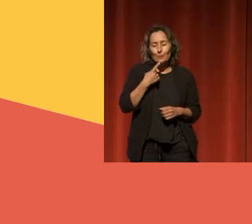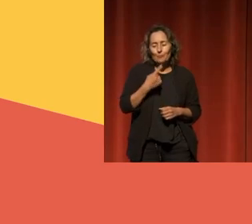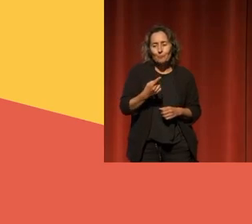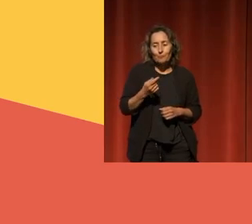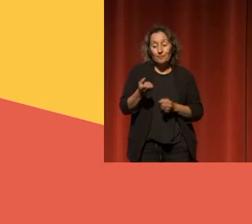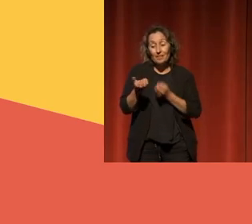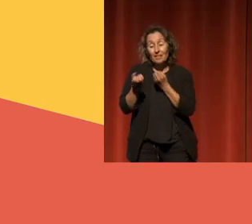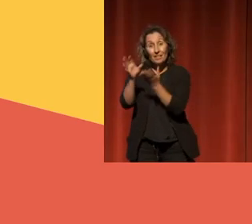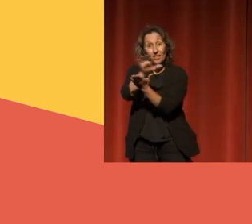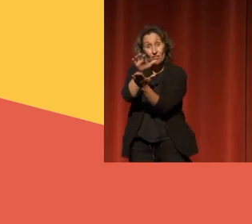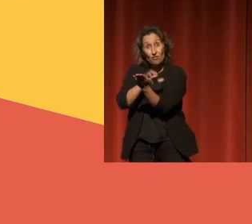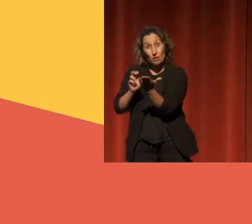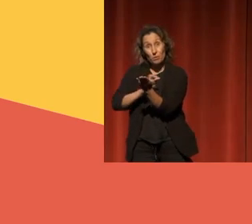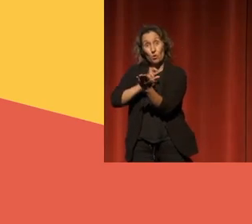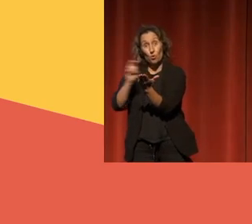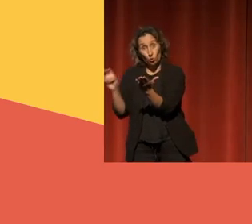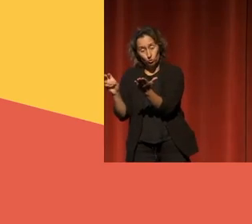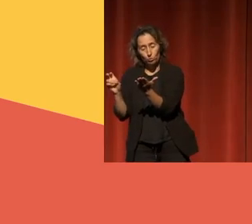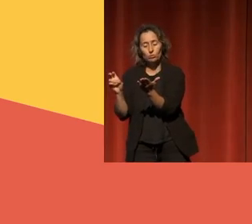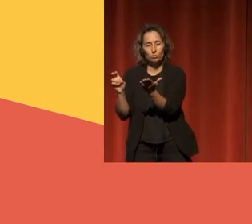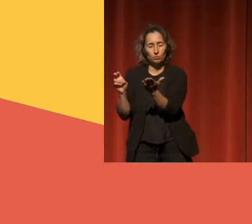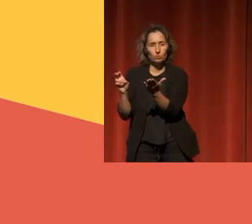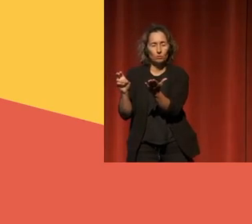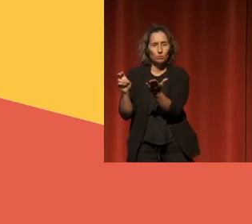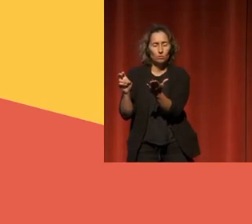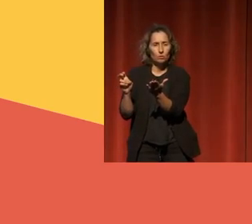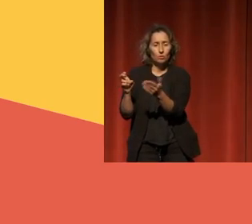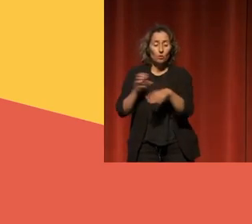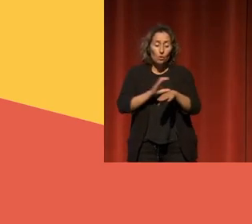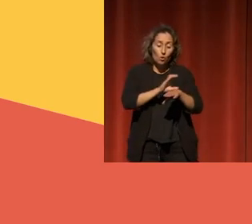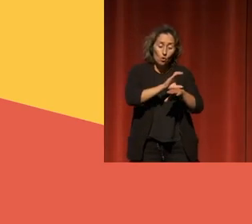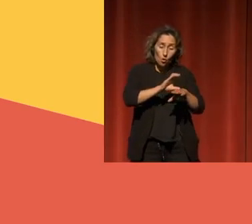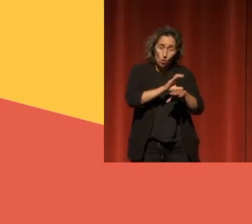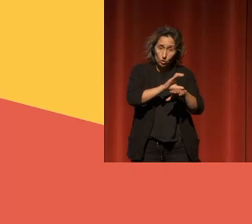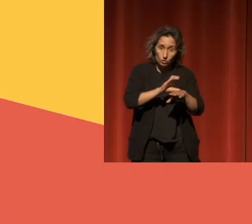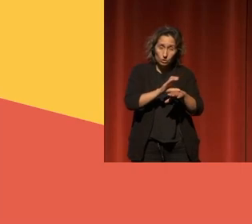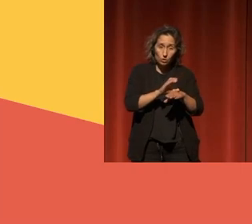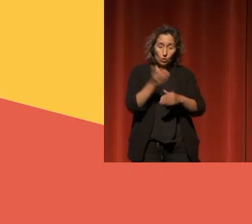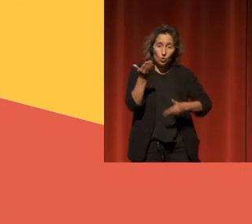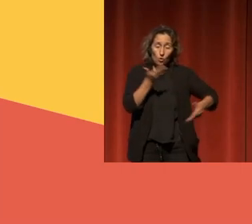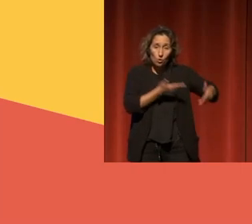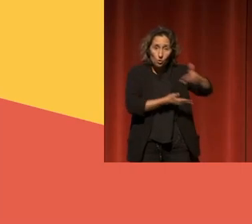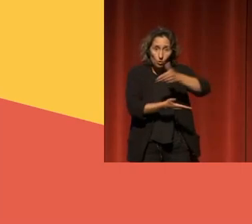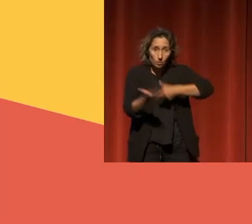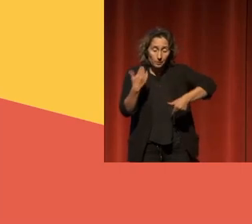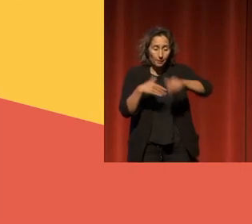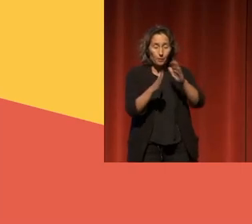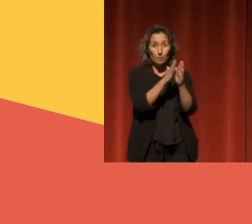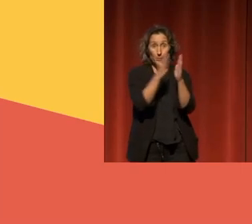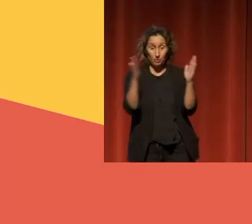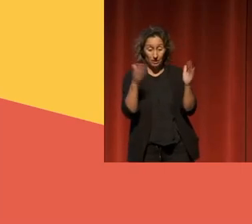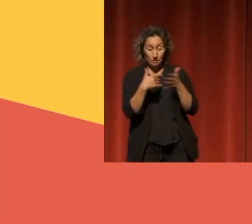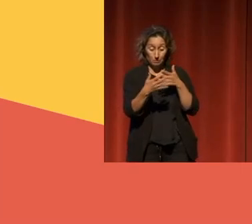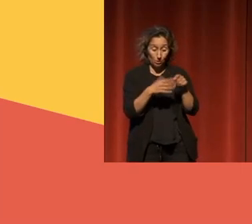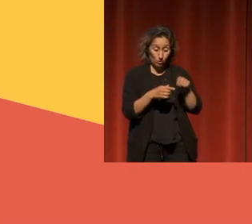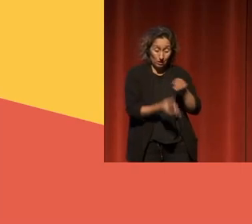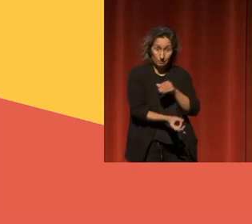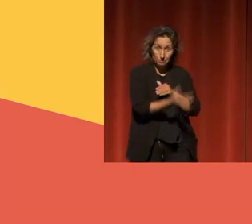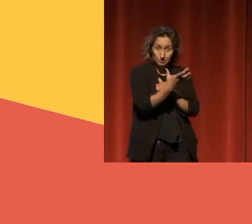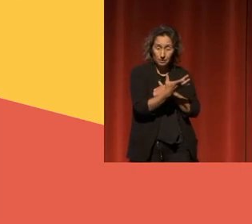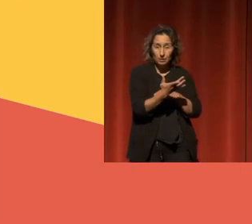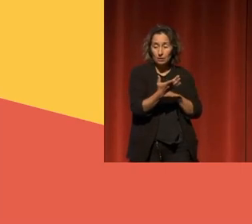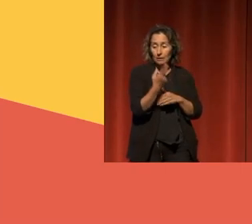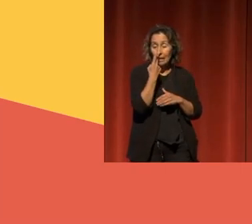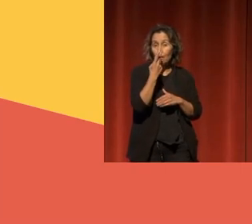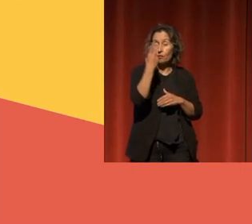informe como he dicho elaborado también por el consejo de cooperación bibliotecaria y publicado